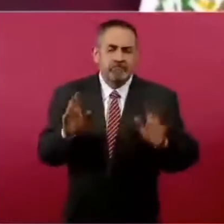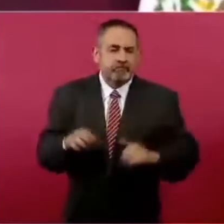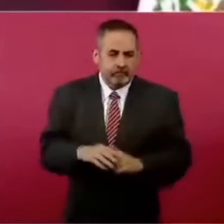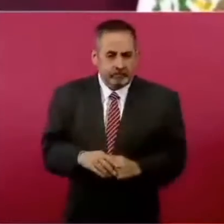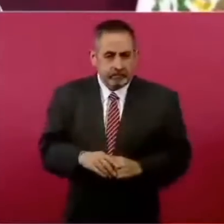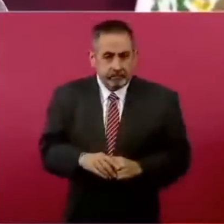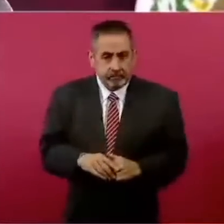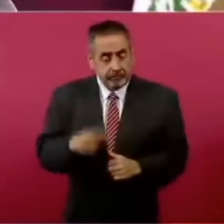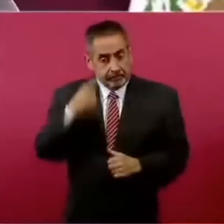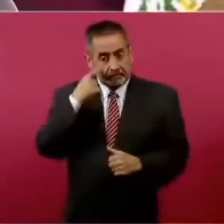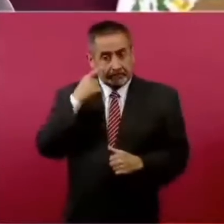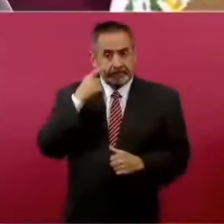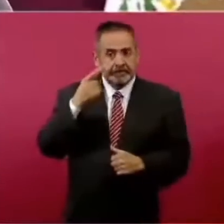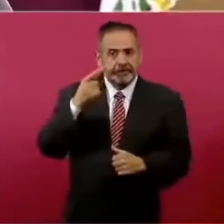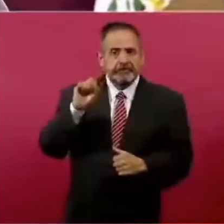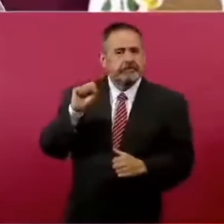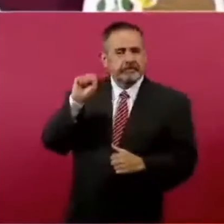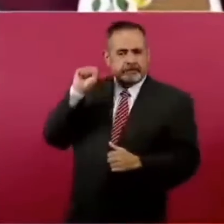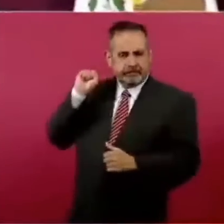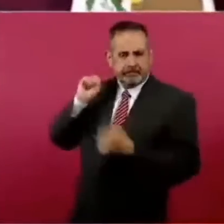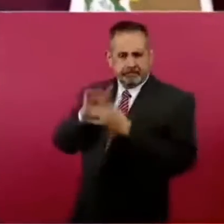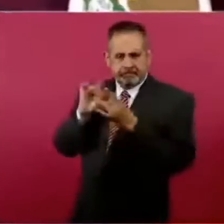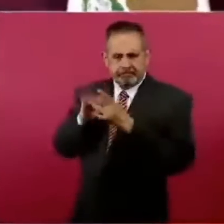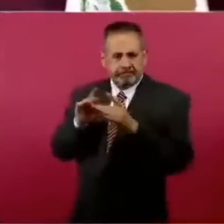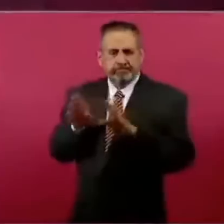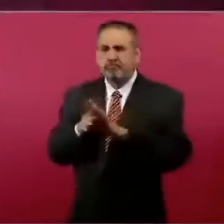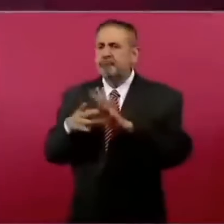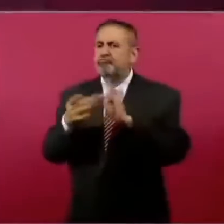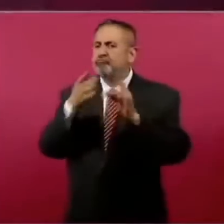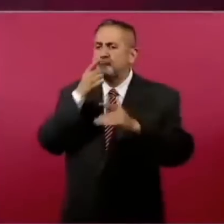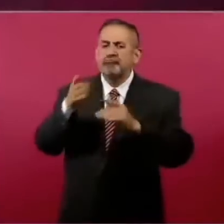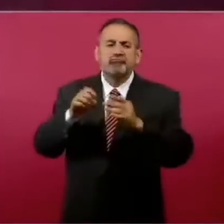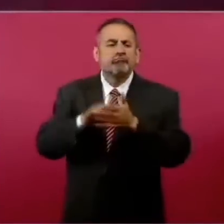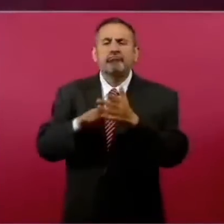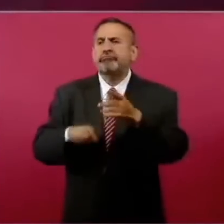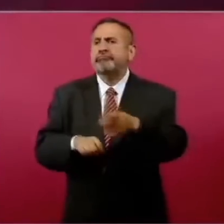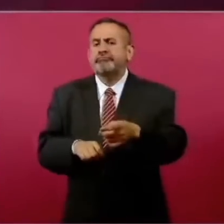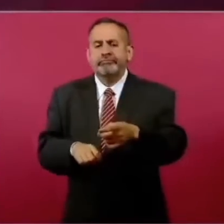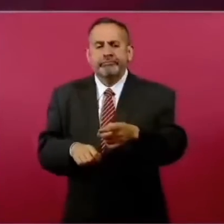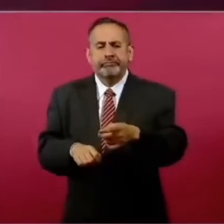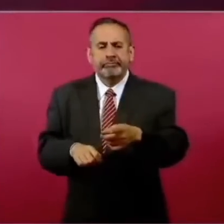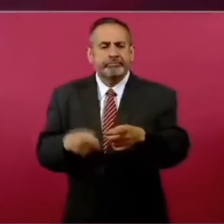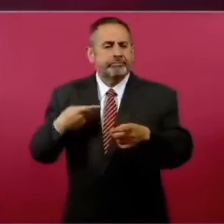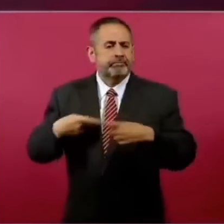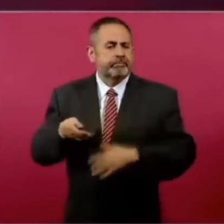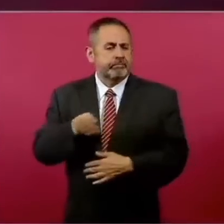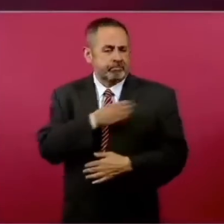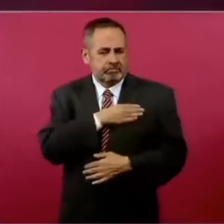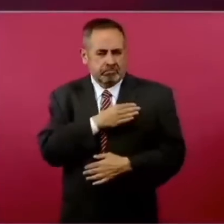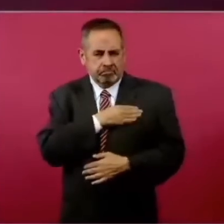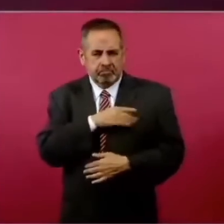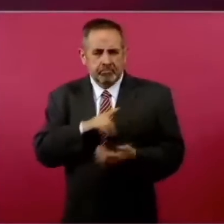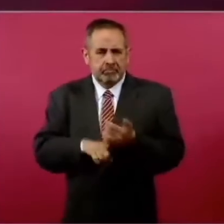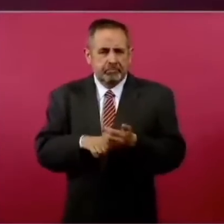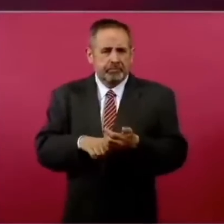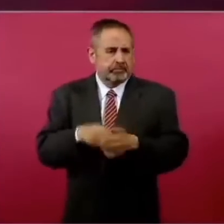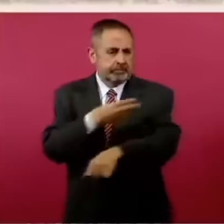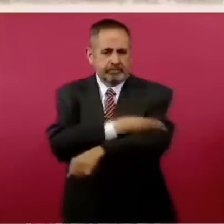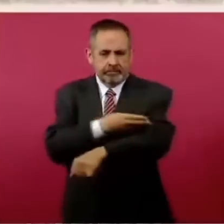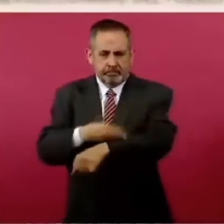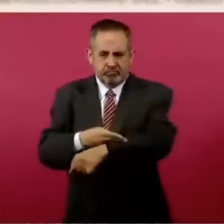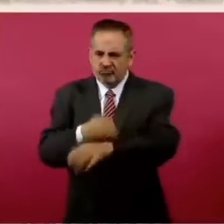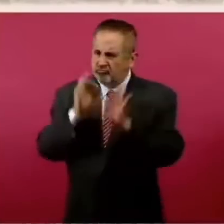El sábado hablaba yo de cómo un hombre bueno como Francisco I. Madero apóstol de la